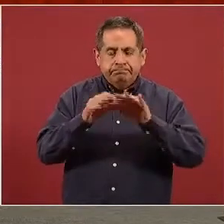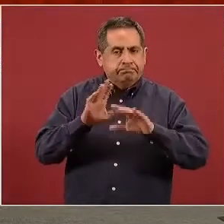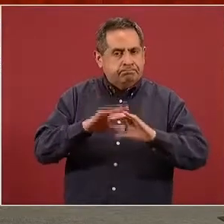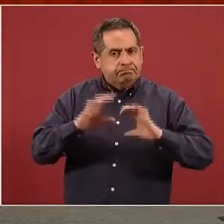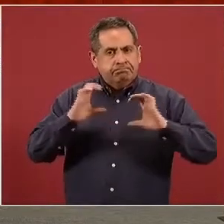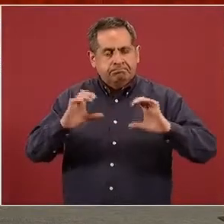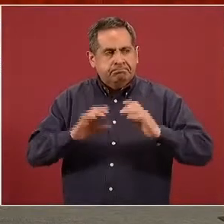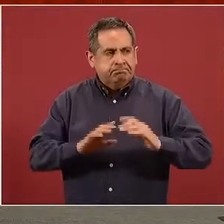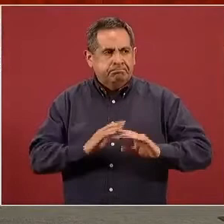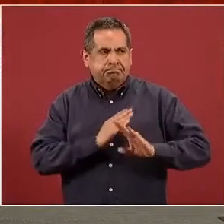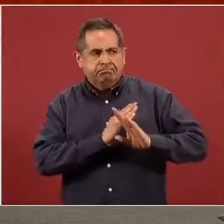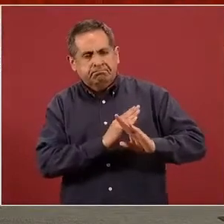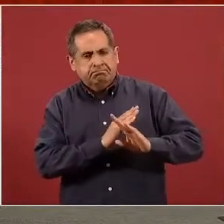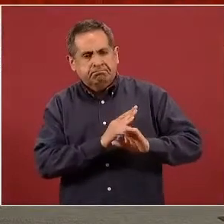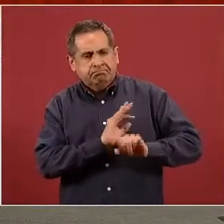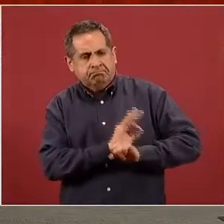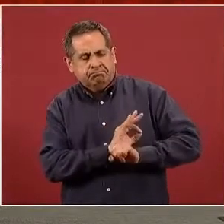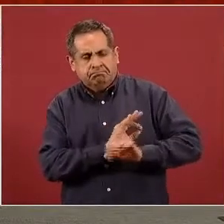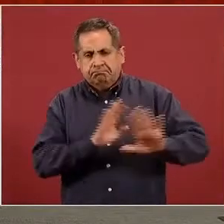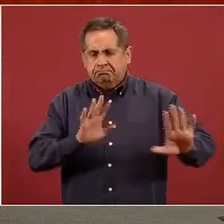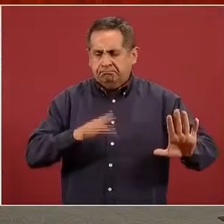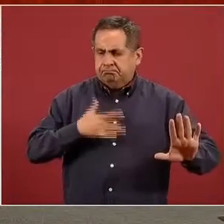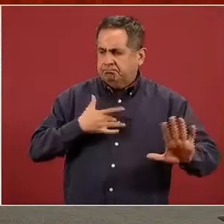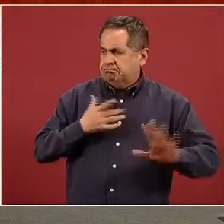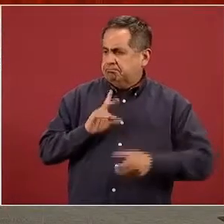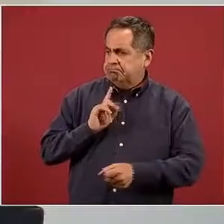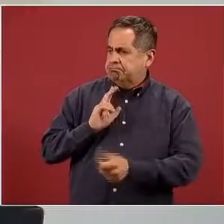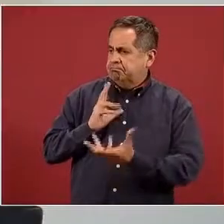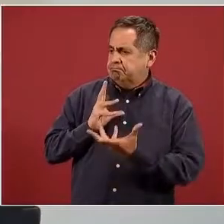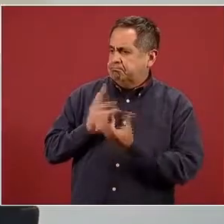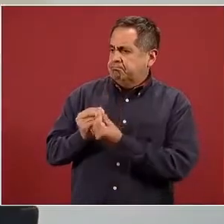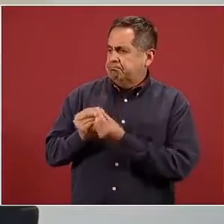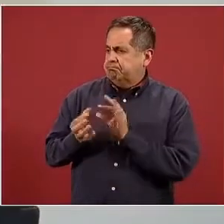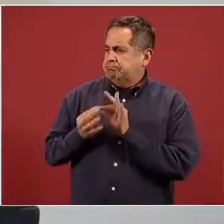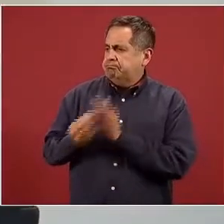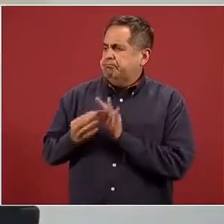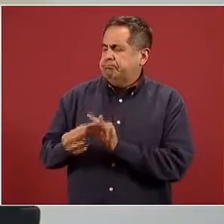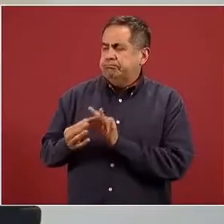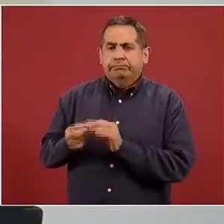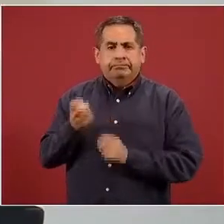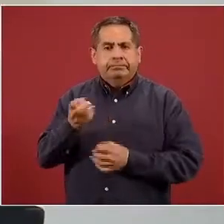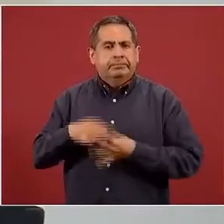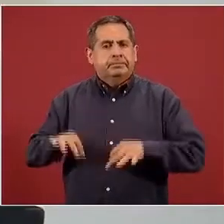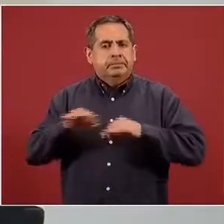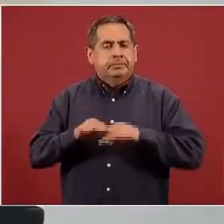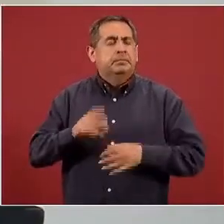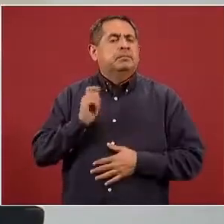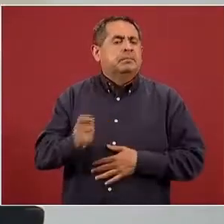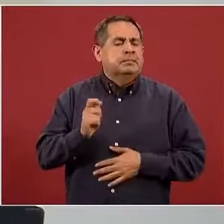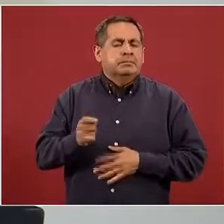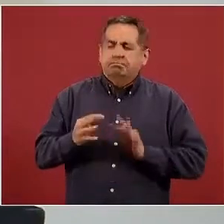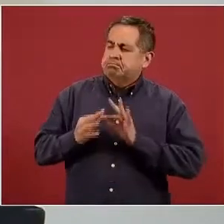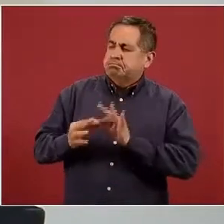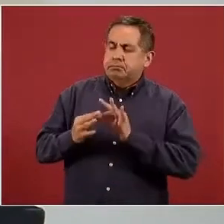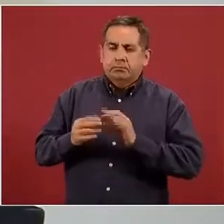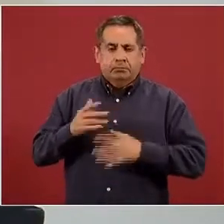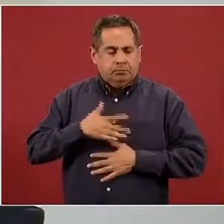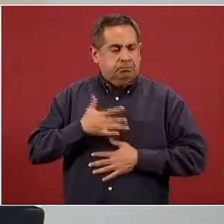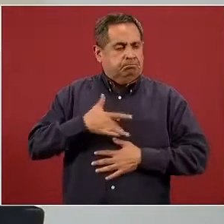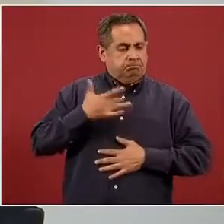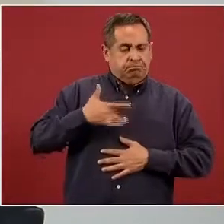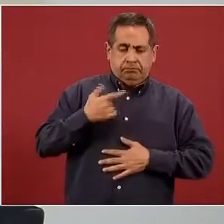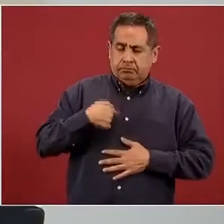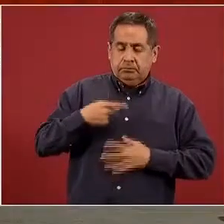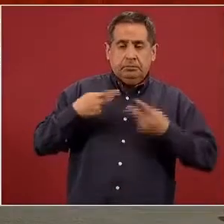de protección como el sentido de pertenencia, que es la satisfacción de una persona al sentirse